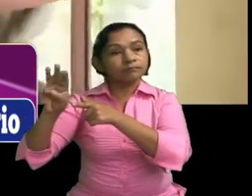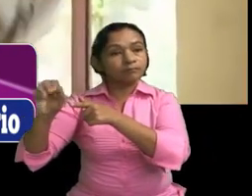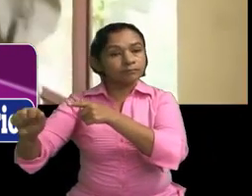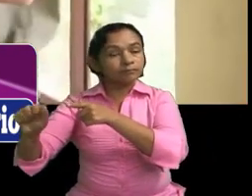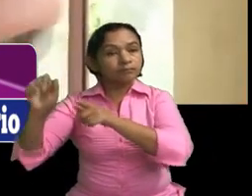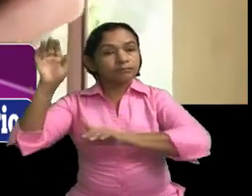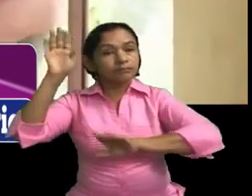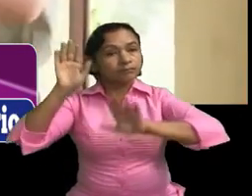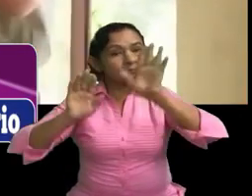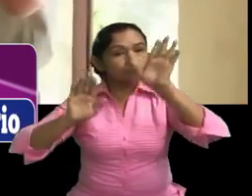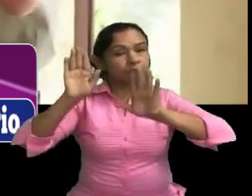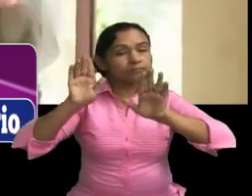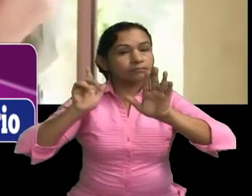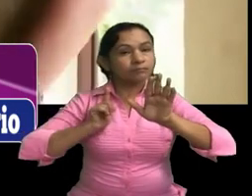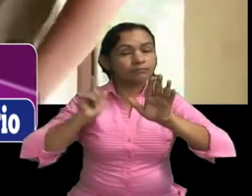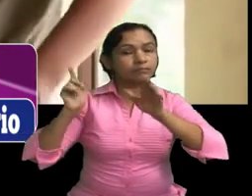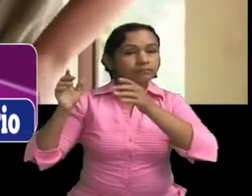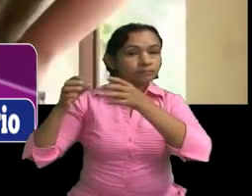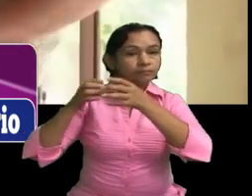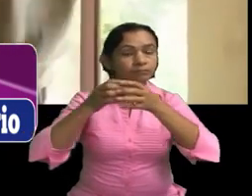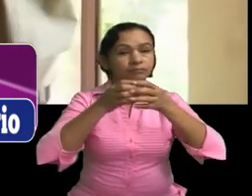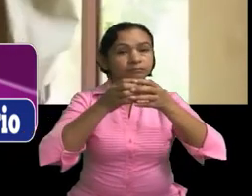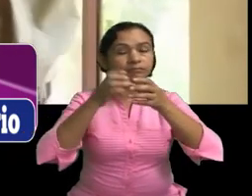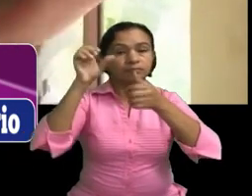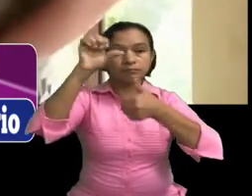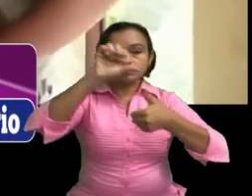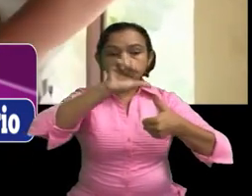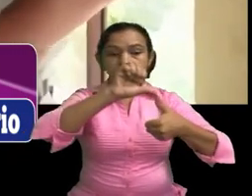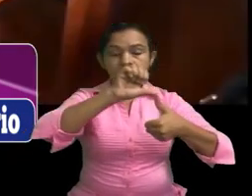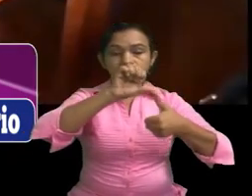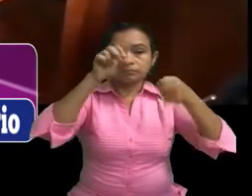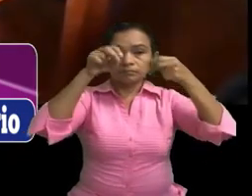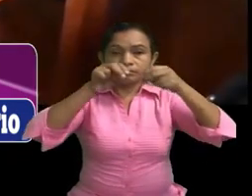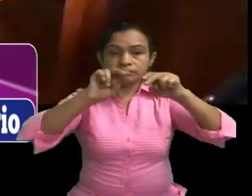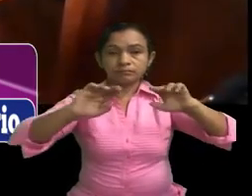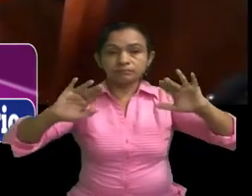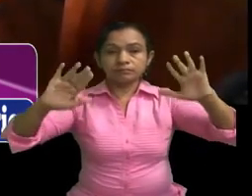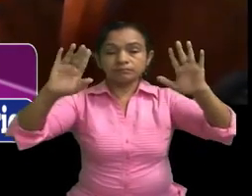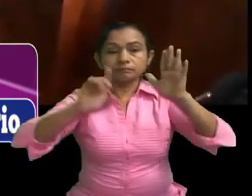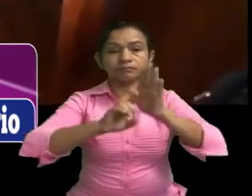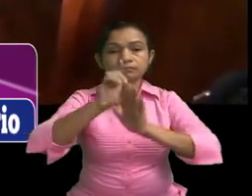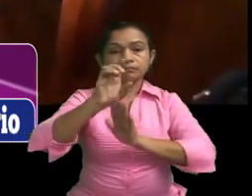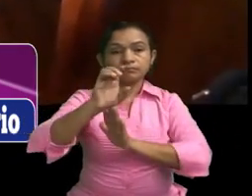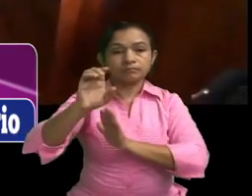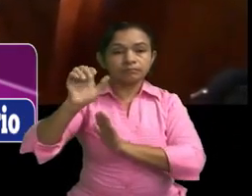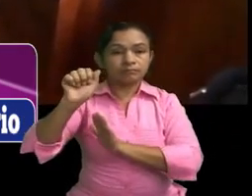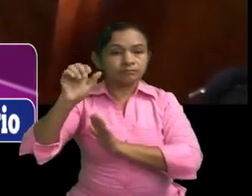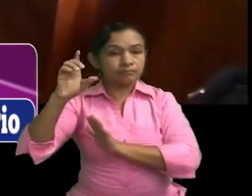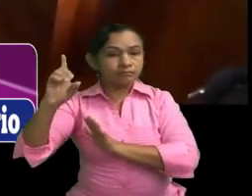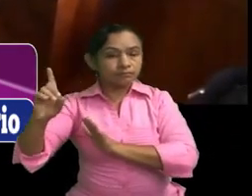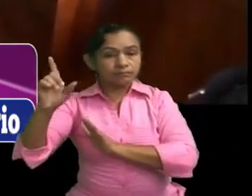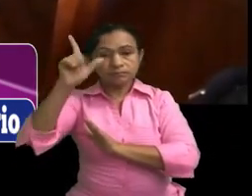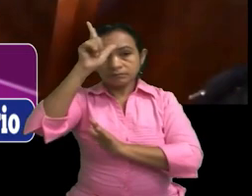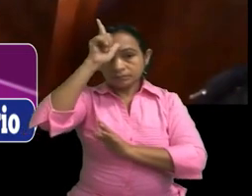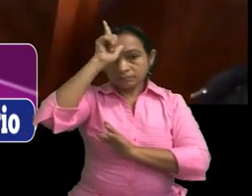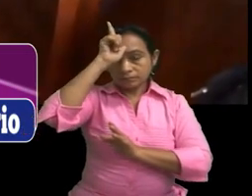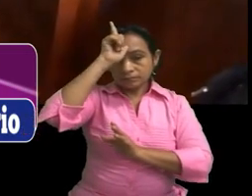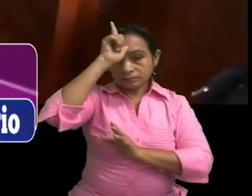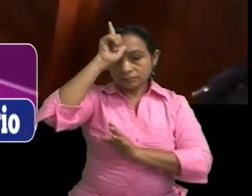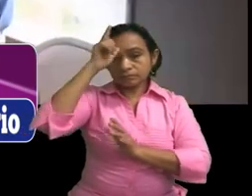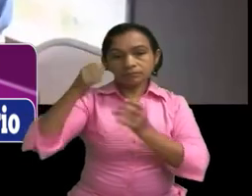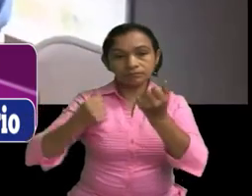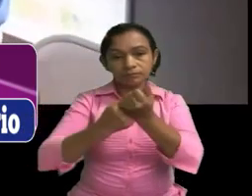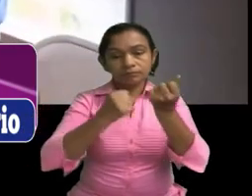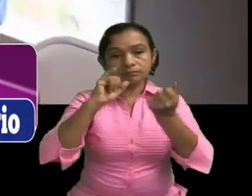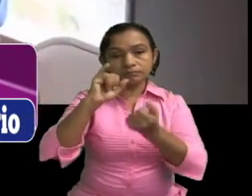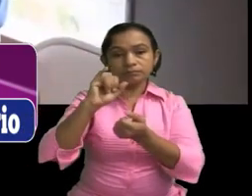la participación de la Misión Especial de la Comisión Centroamericana de Ambiente y Desarrollo, CCAD, y la Agencia Alemana de Cooperación Técnica,